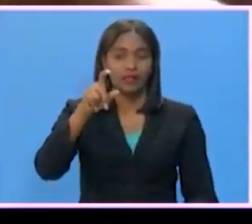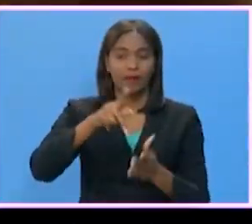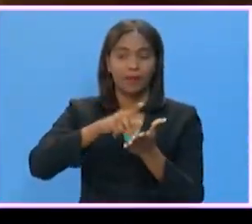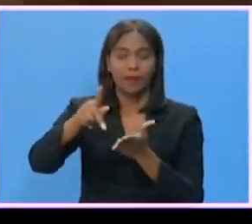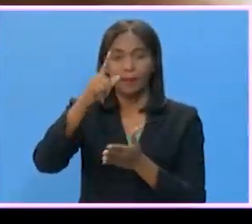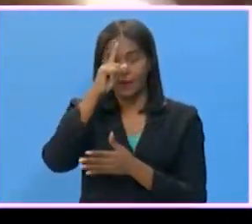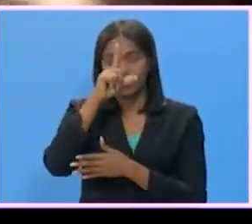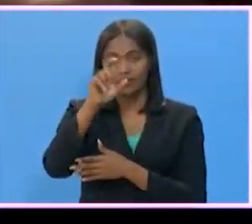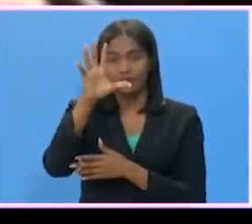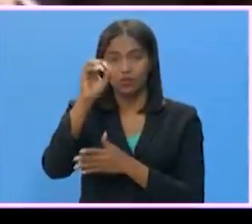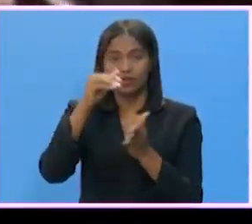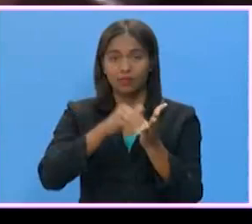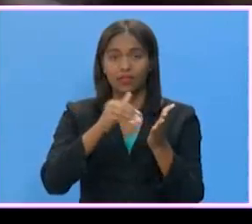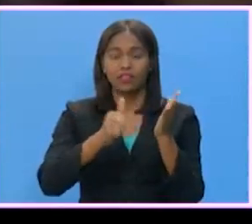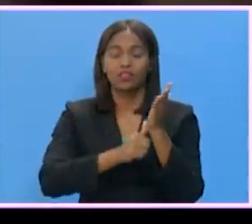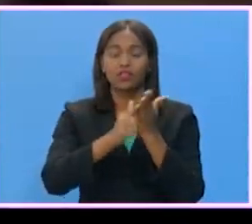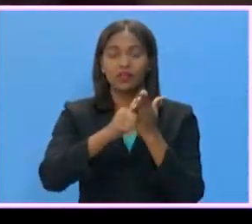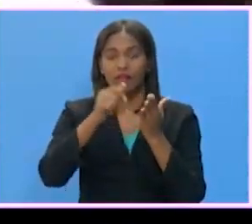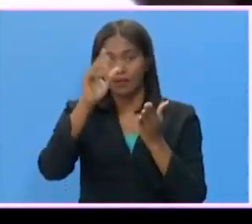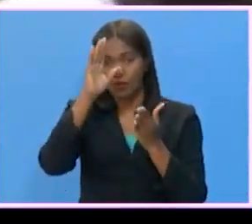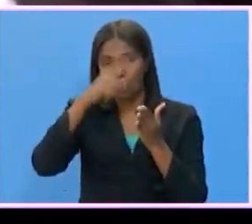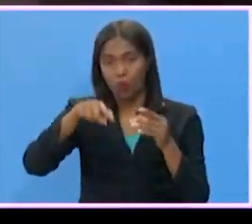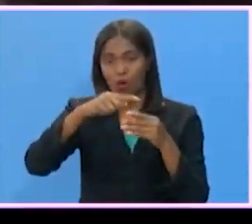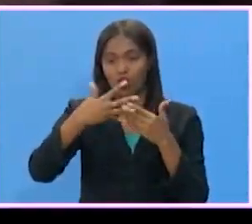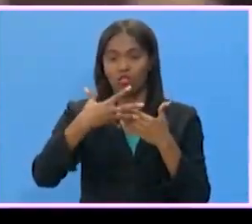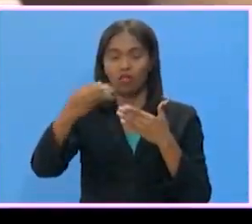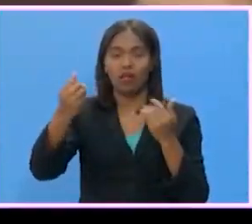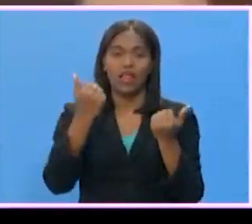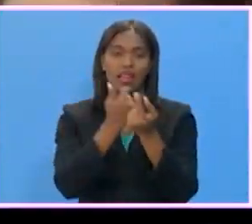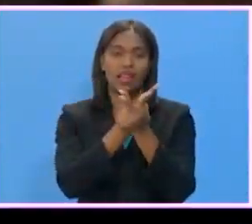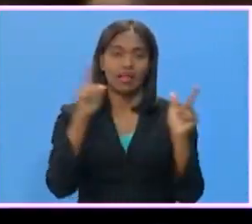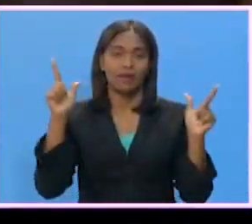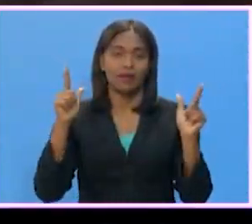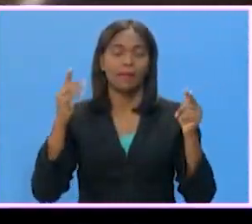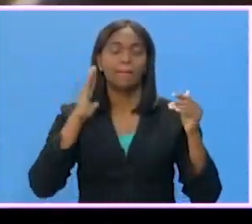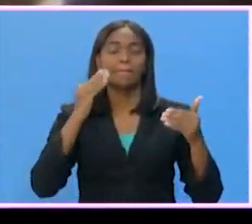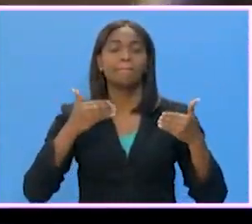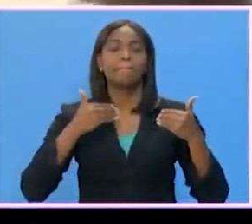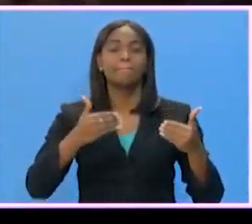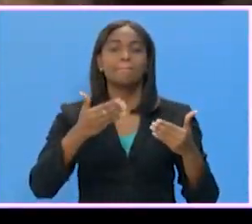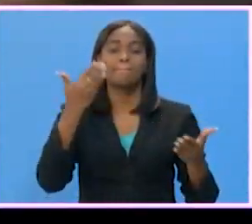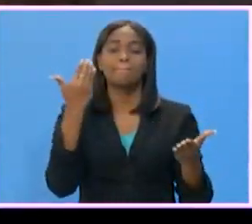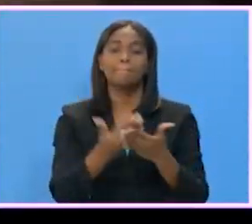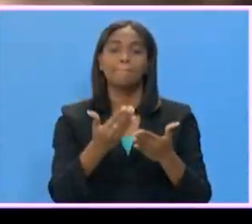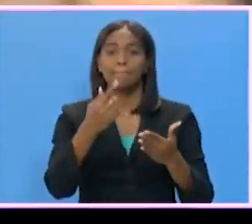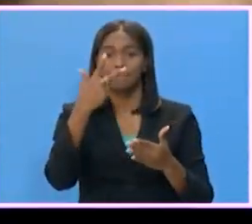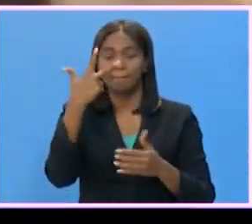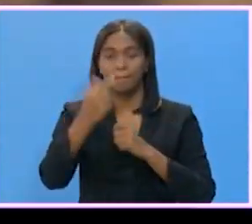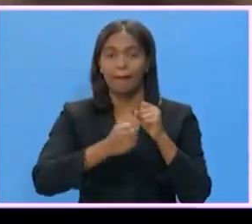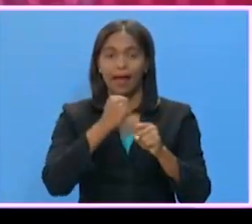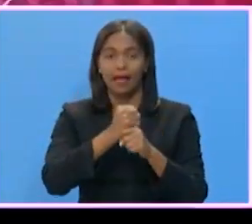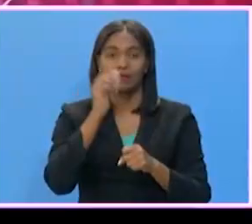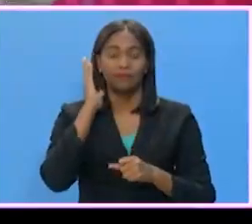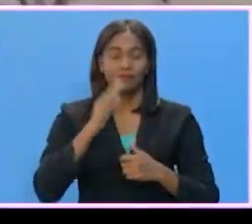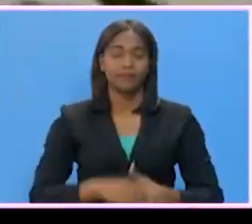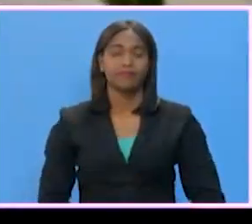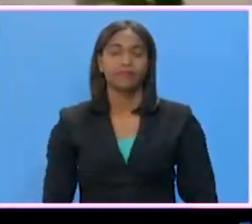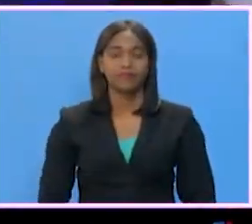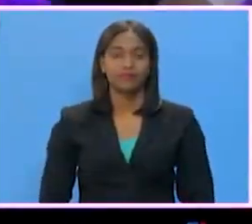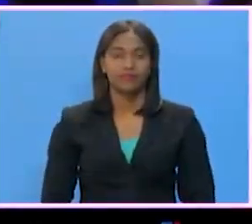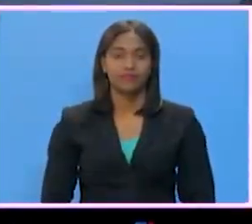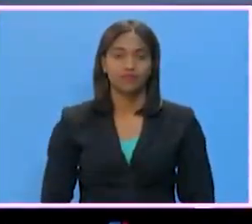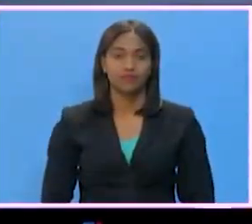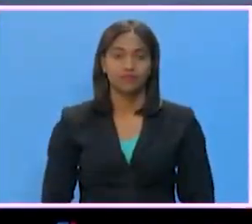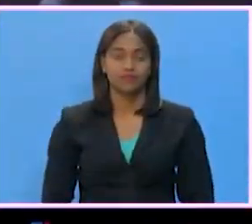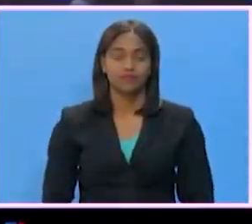de $150,000 a su salida de prisión y está sujeto a una probatoria de 3 años.